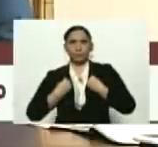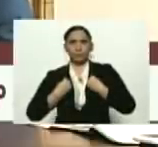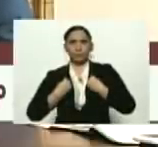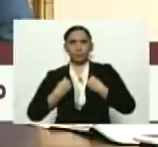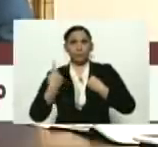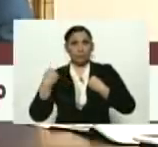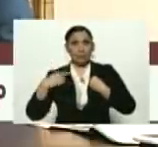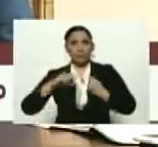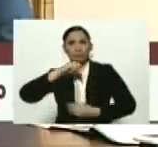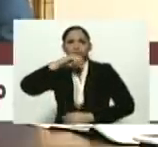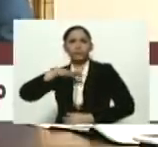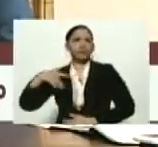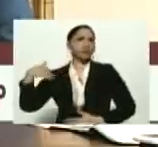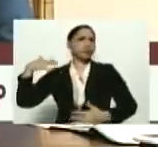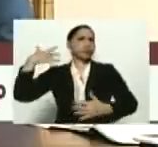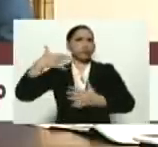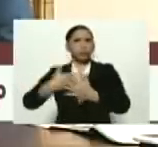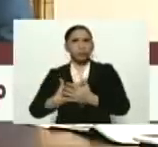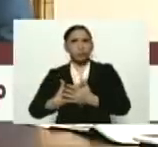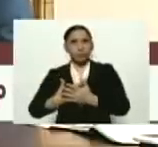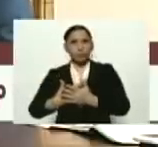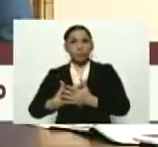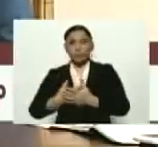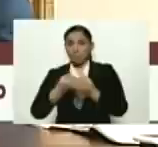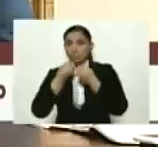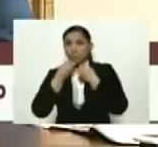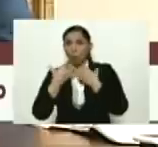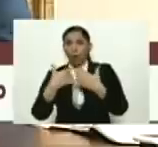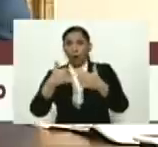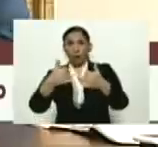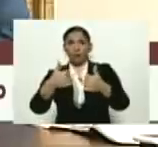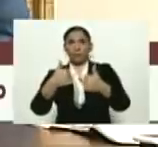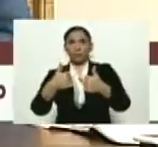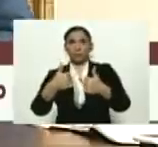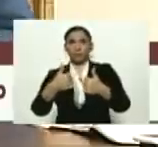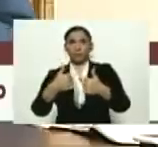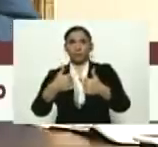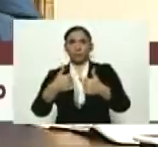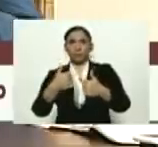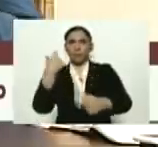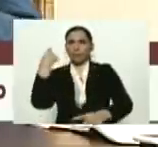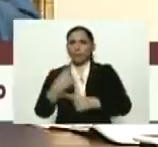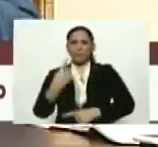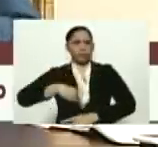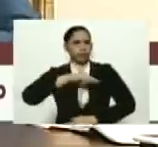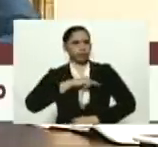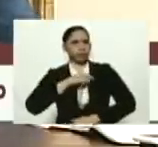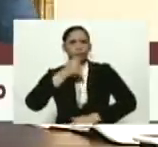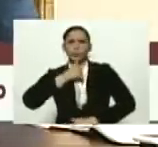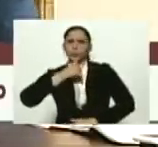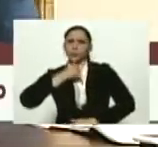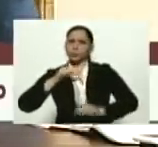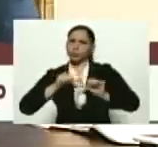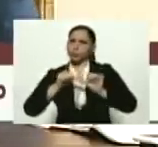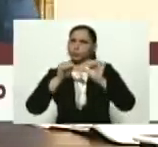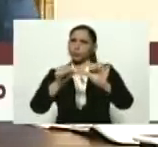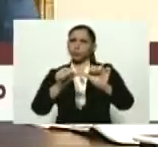Tenemos una historia brillante. Y debemos nosotros perseverar.